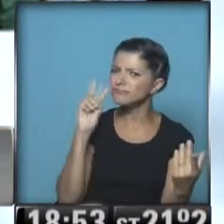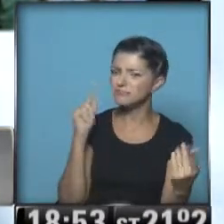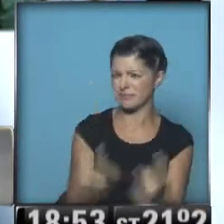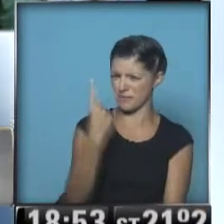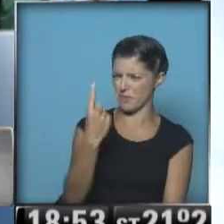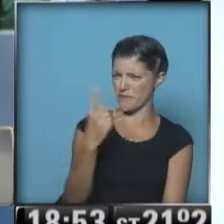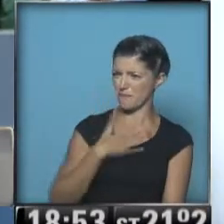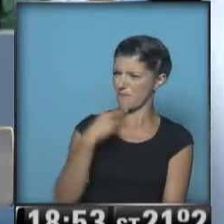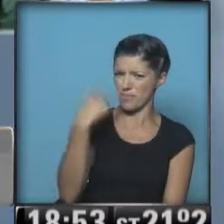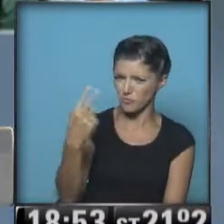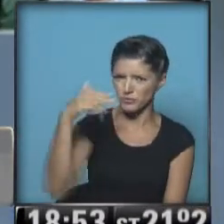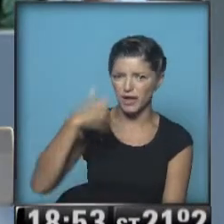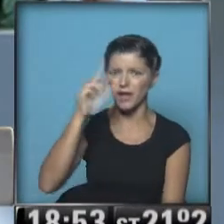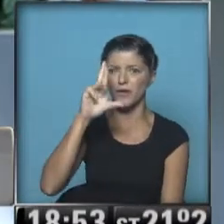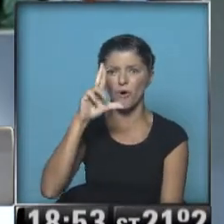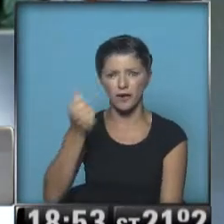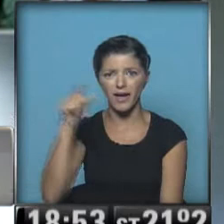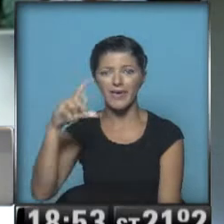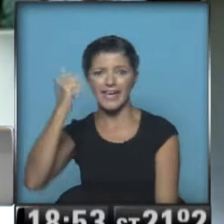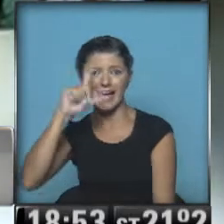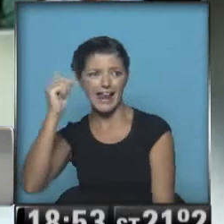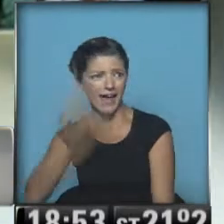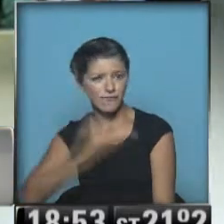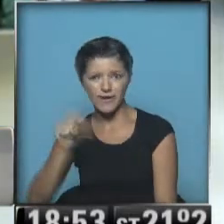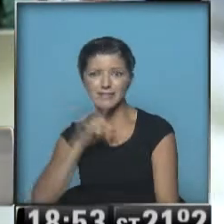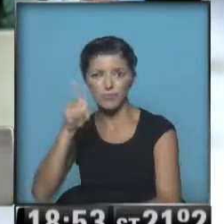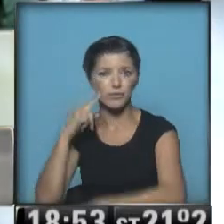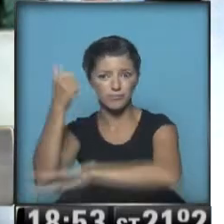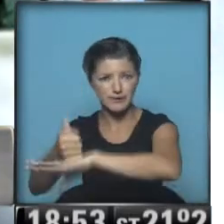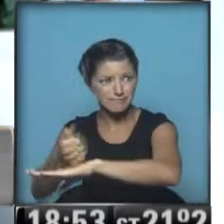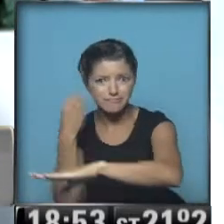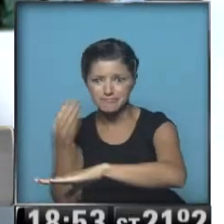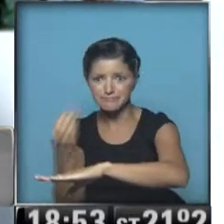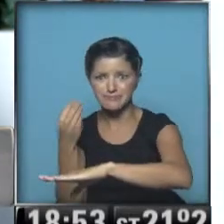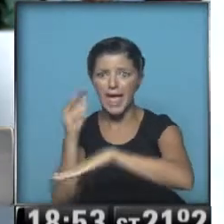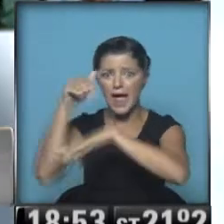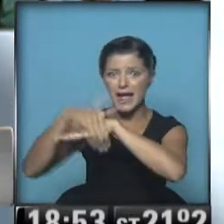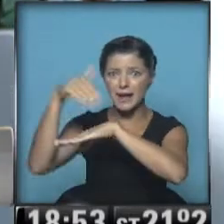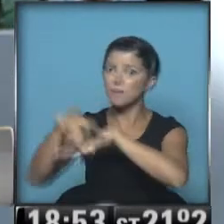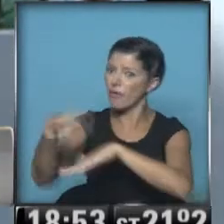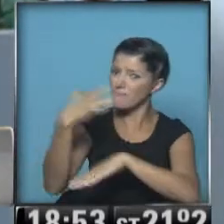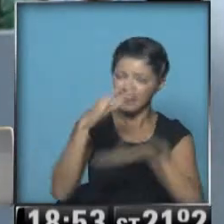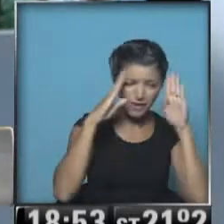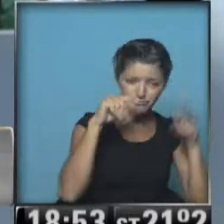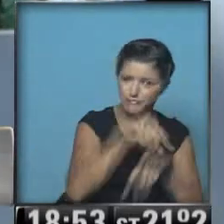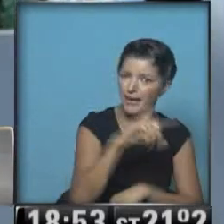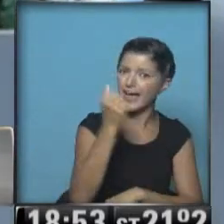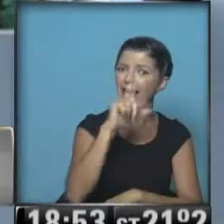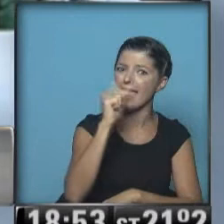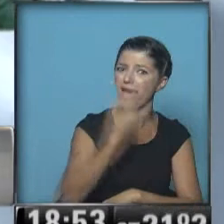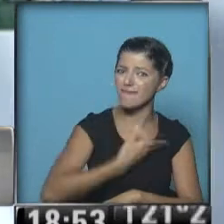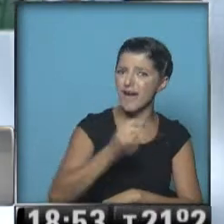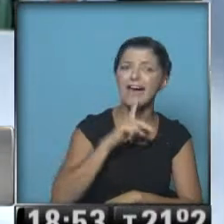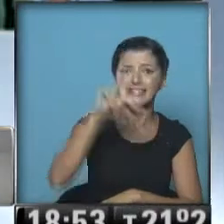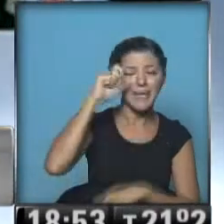voy a preguntarle a Norita, que es de Calafate, que hace ahí en Puerto Iguazú, cuando debía estar ocupando su puesto en